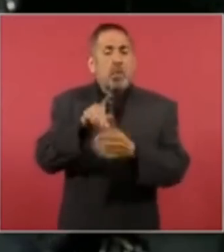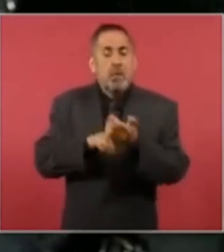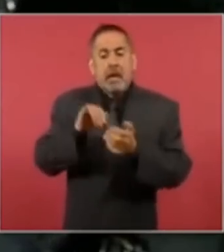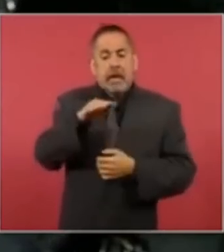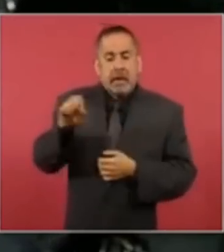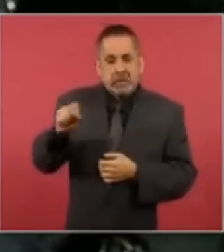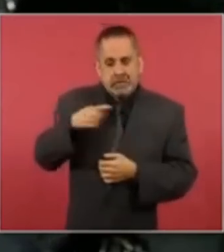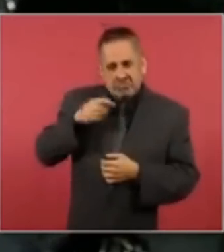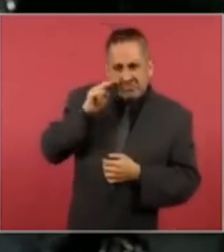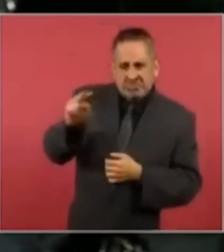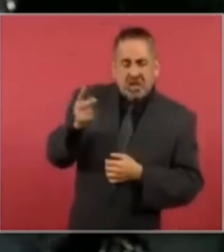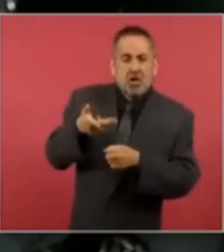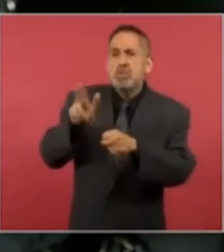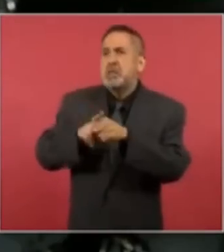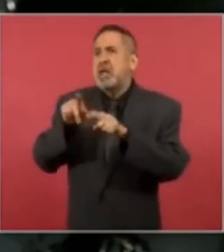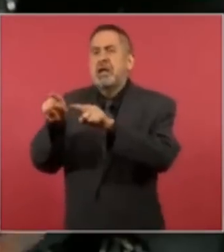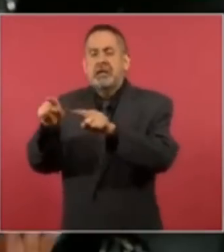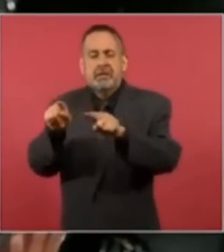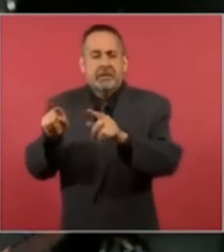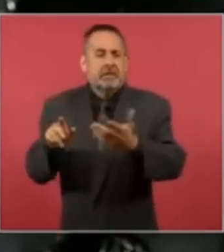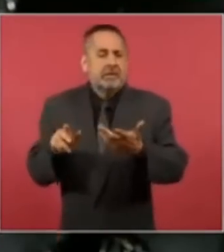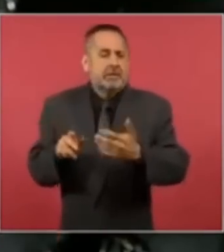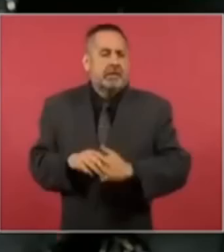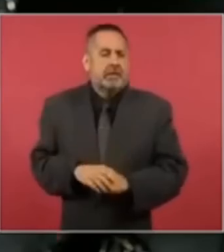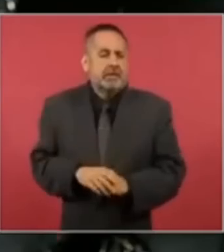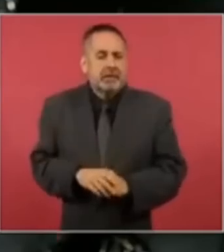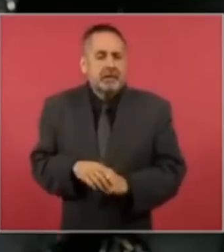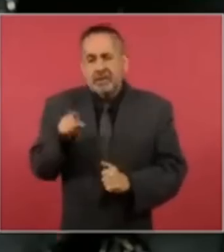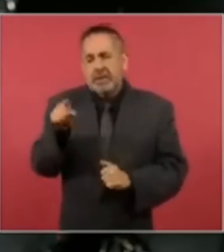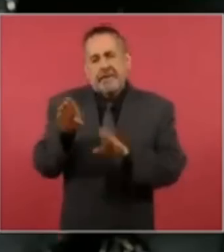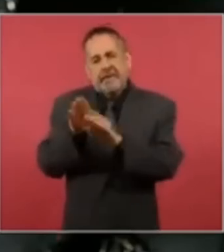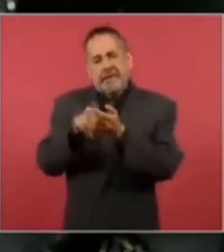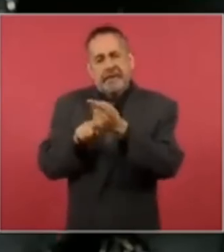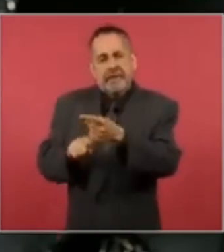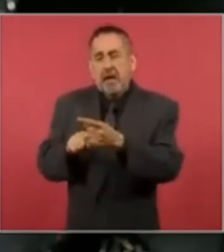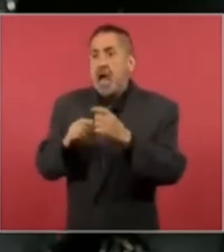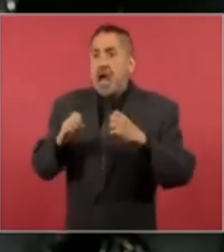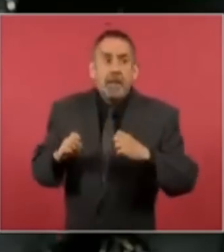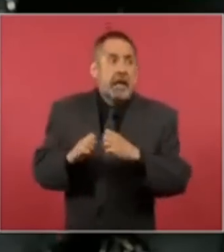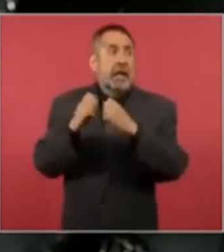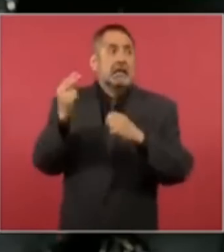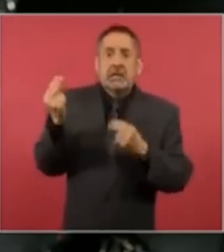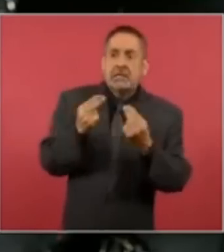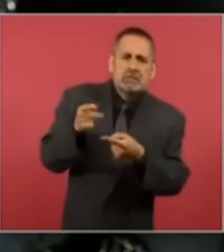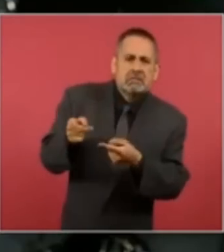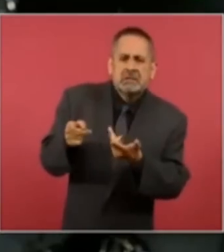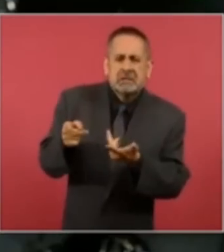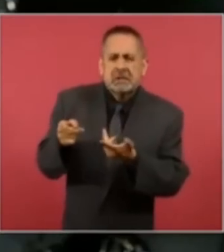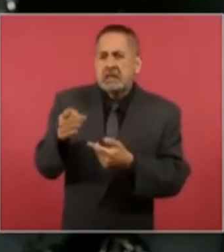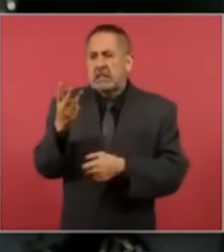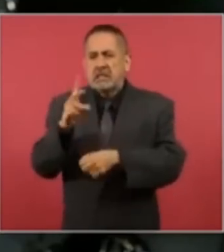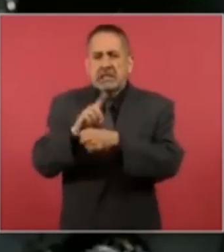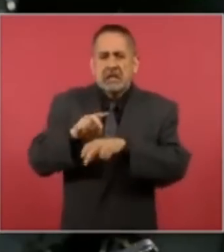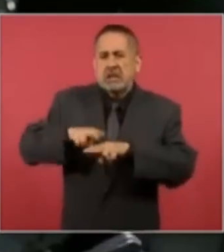IMSS, vemos clínicas donde en el servicio de urgencias hay gente que está hasta 3